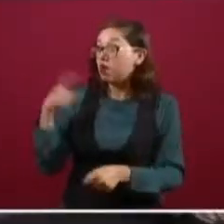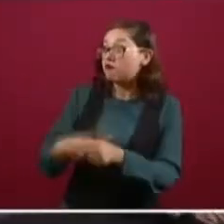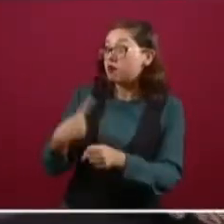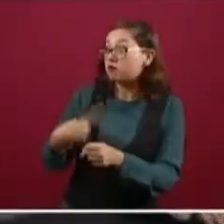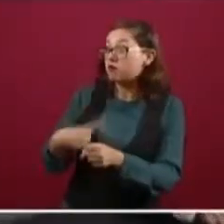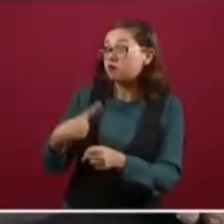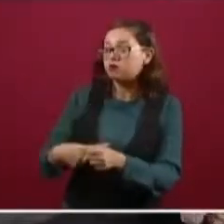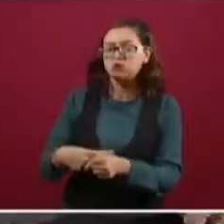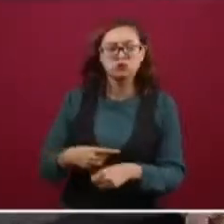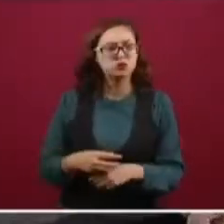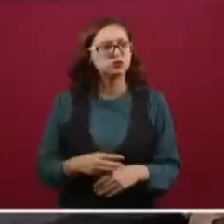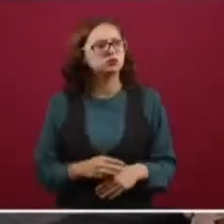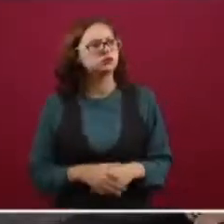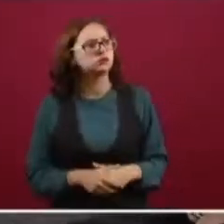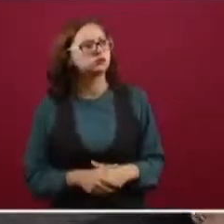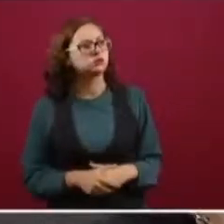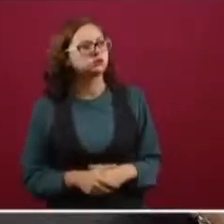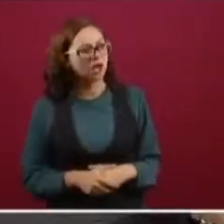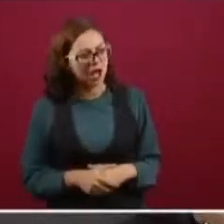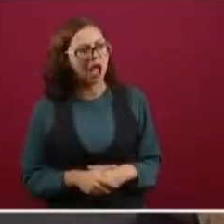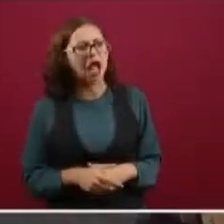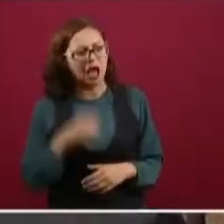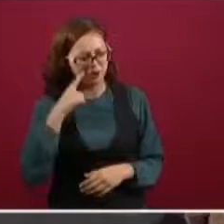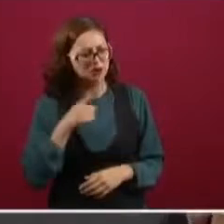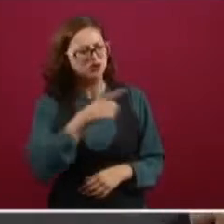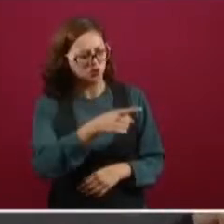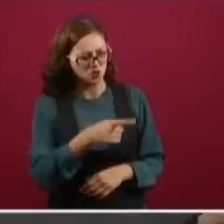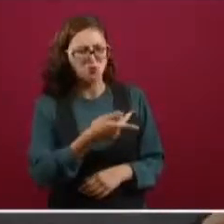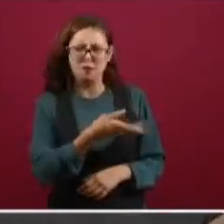hicieran la jornada que hice el pasado fin de semana,